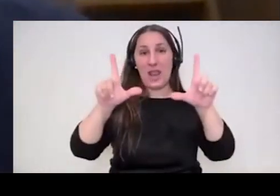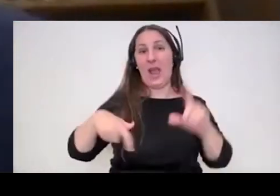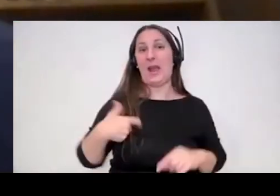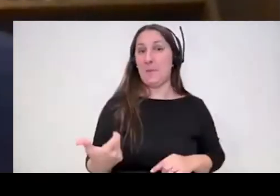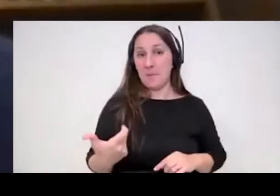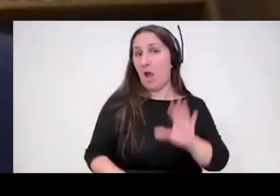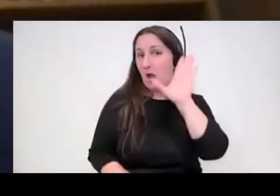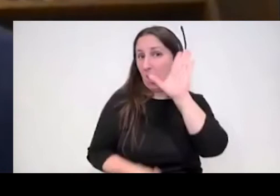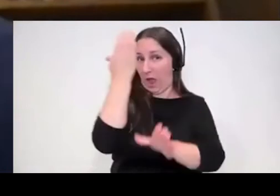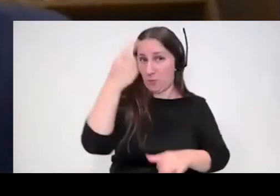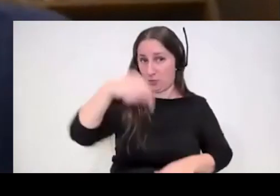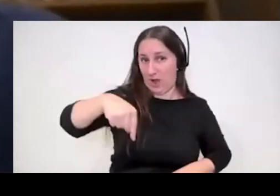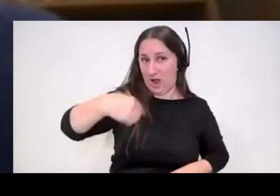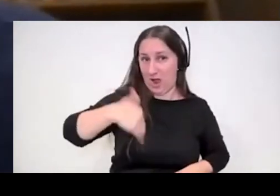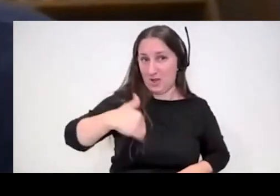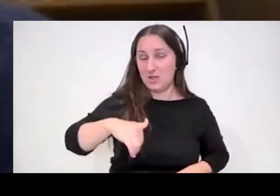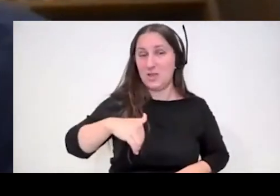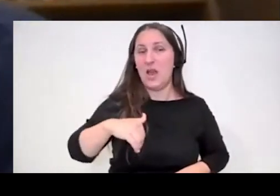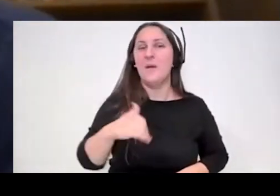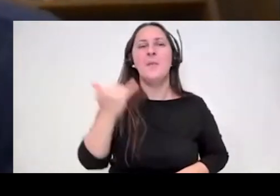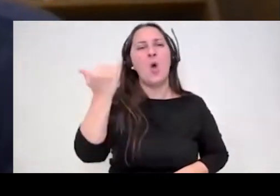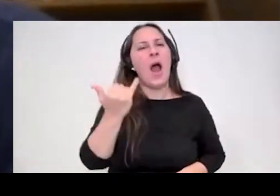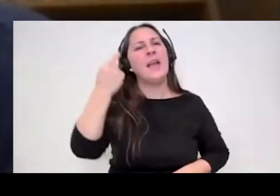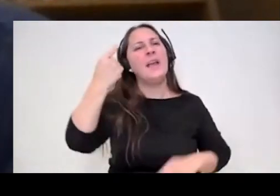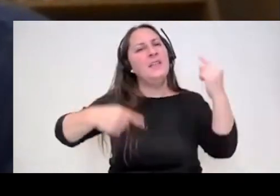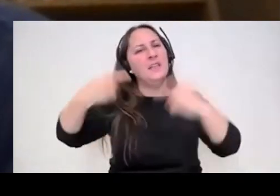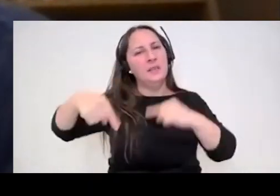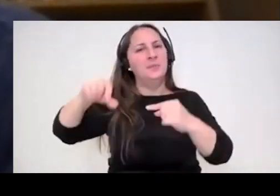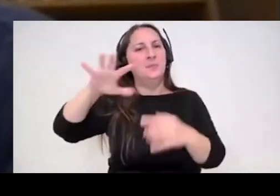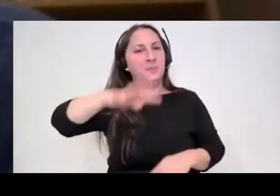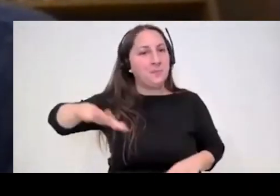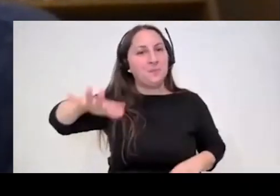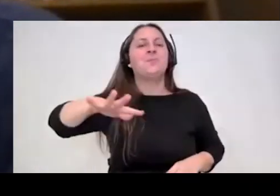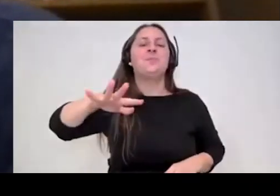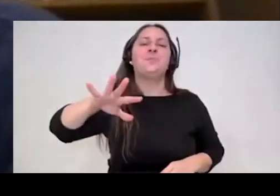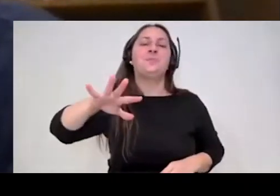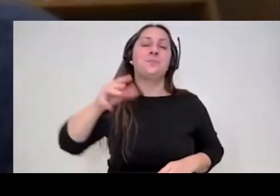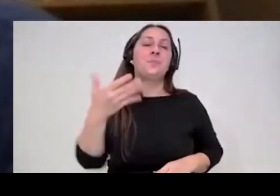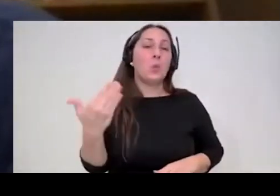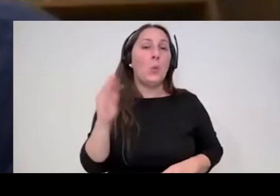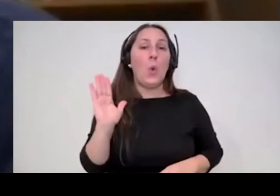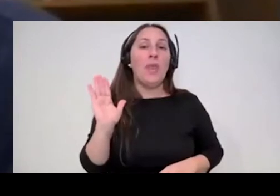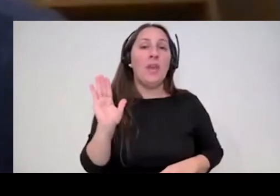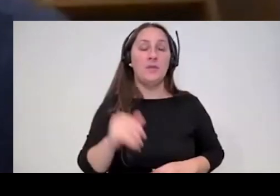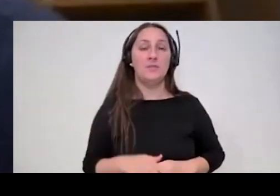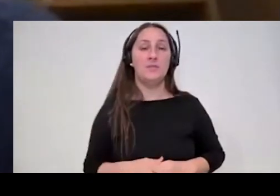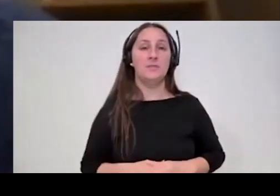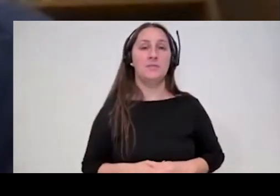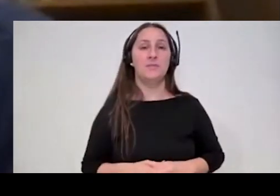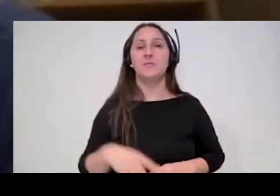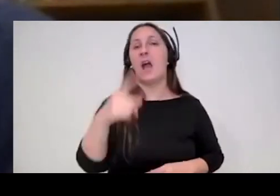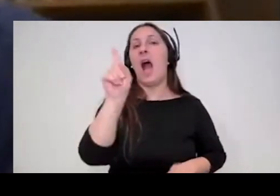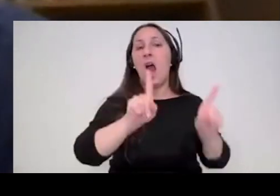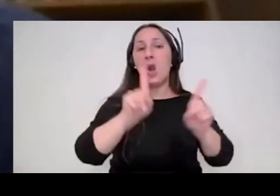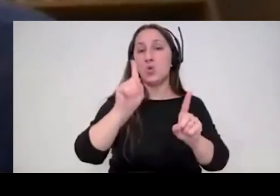creación propia, pero hay en varios lugares la posibilidad de que determinadas